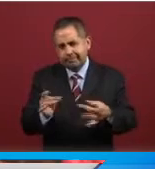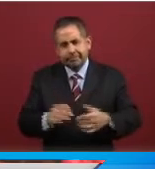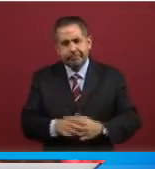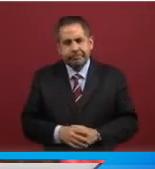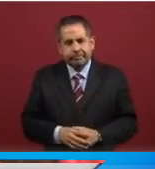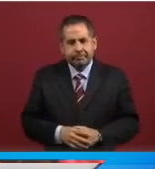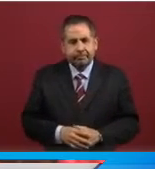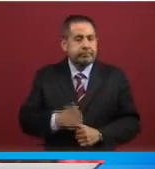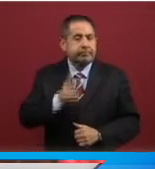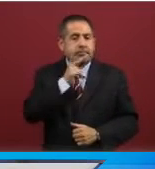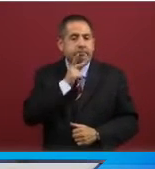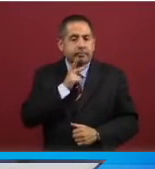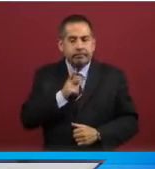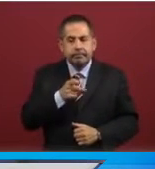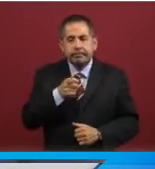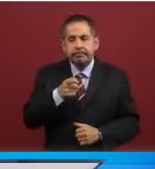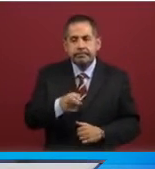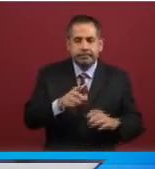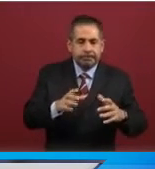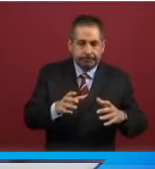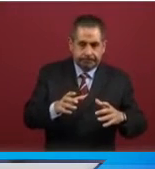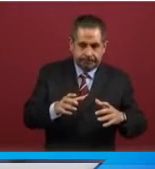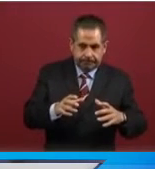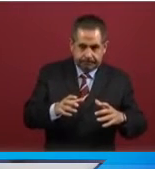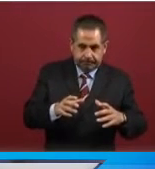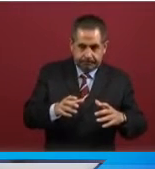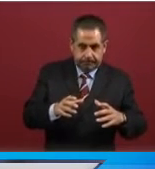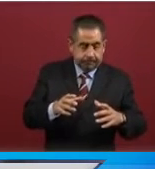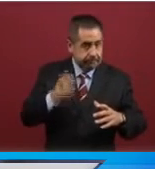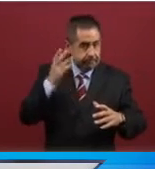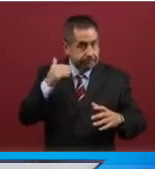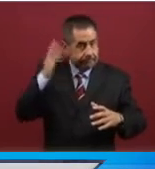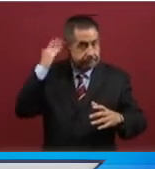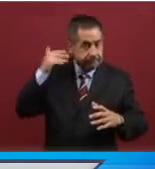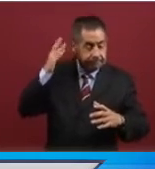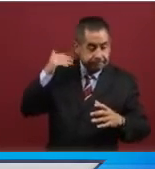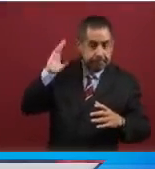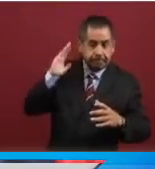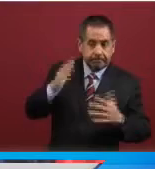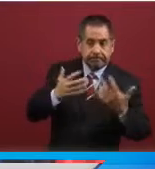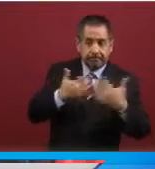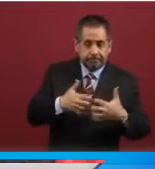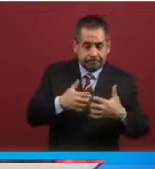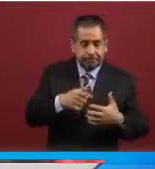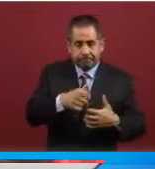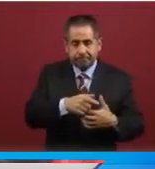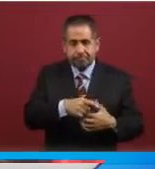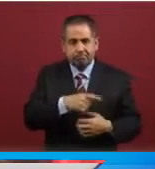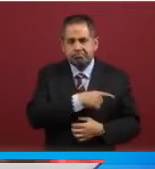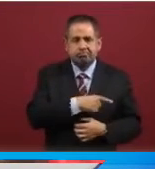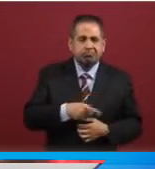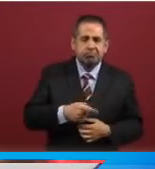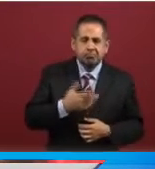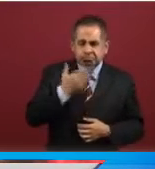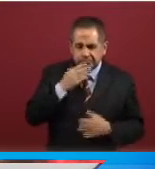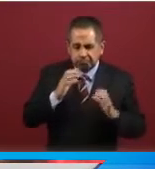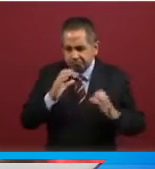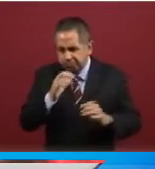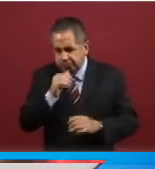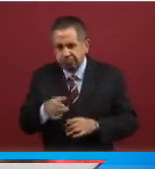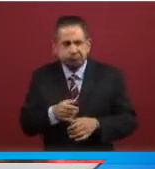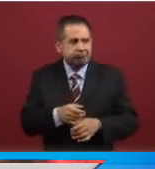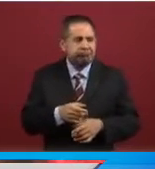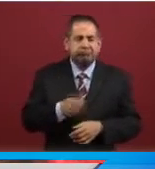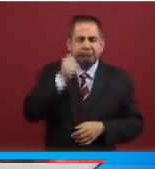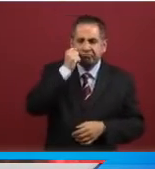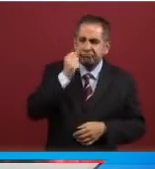de impuestos y la corrupción. Pemex es la empresa más rentable de México y del mundo. Teniendo una administración adecuada, será posible cumplir